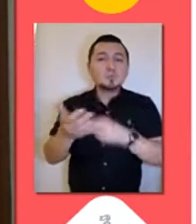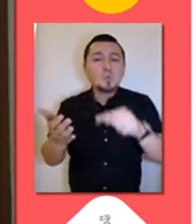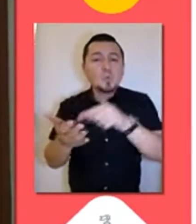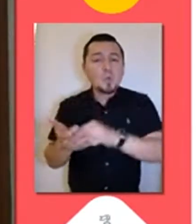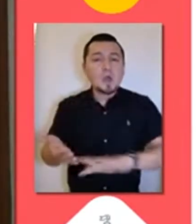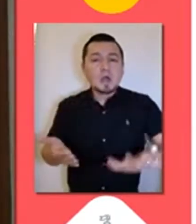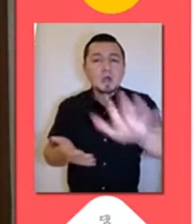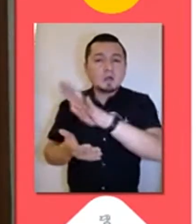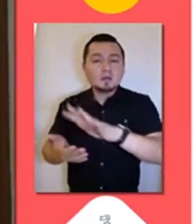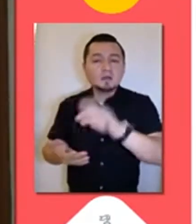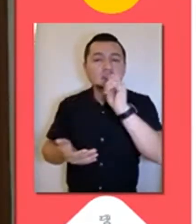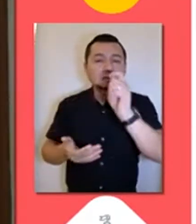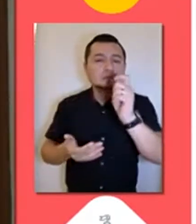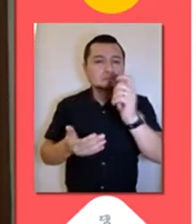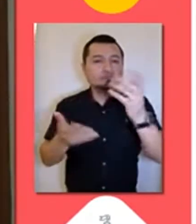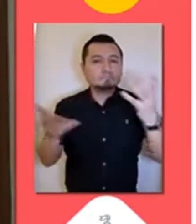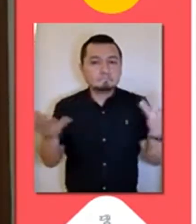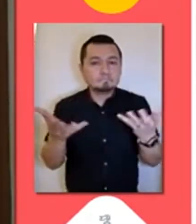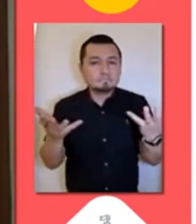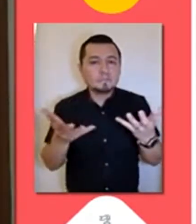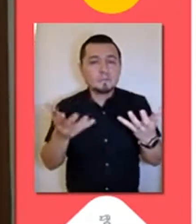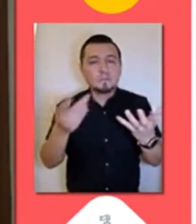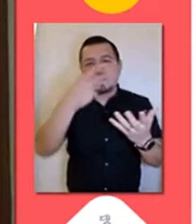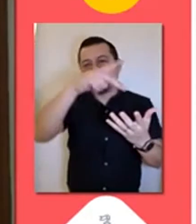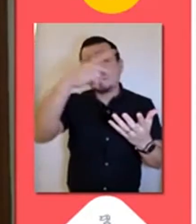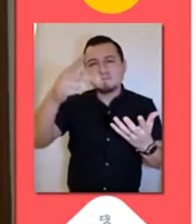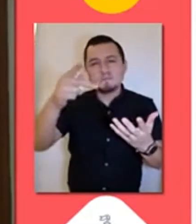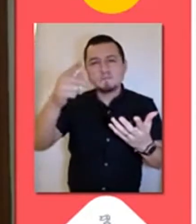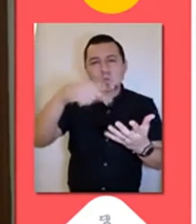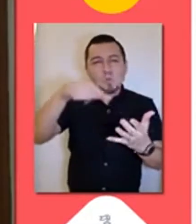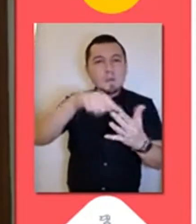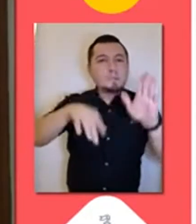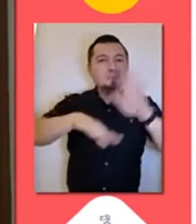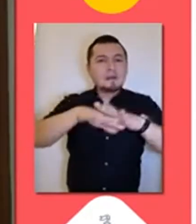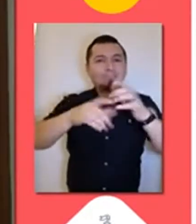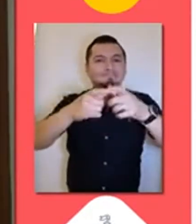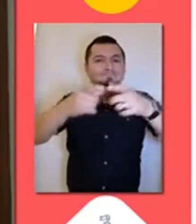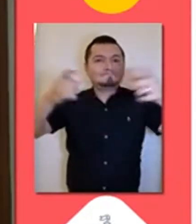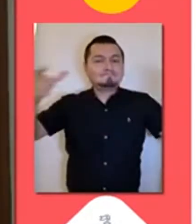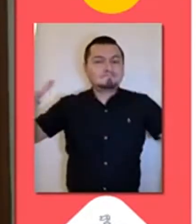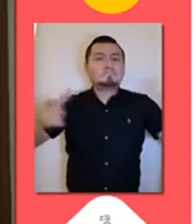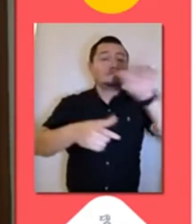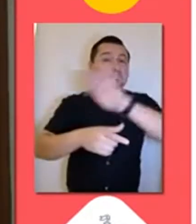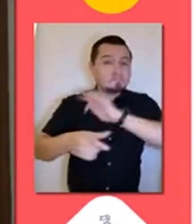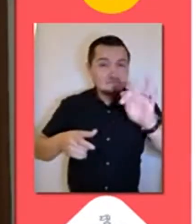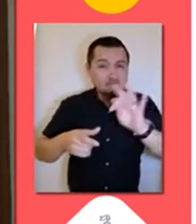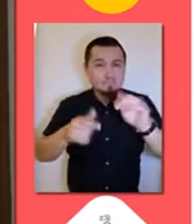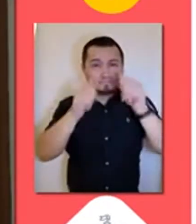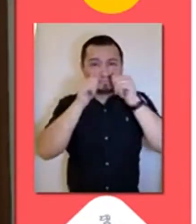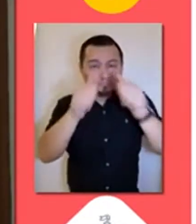en grandes centros o con gran densidad de población. Habrá que hacer un esfuerzo para